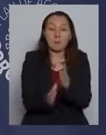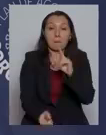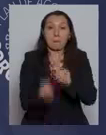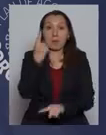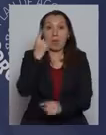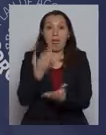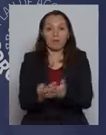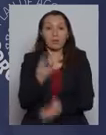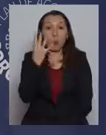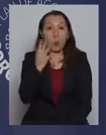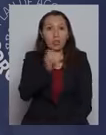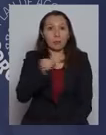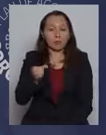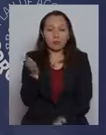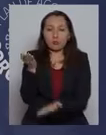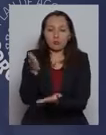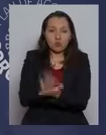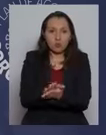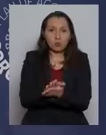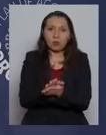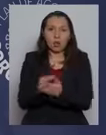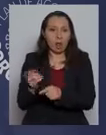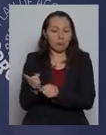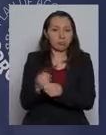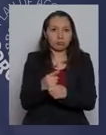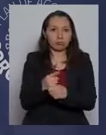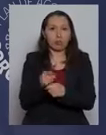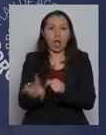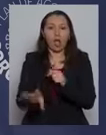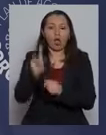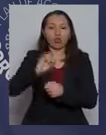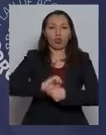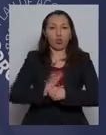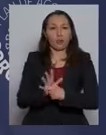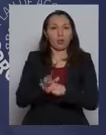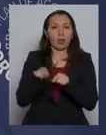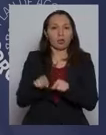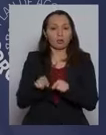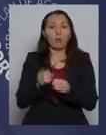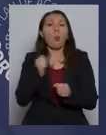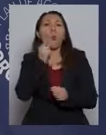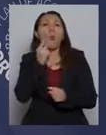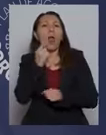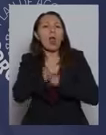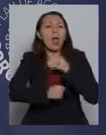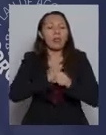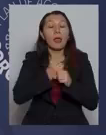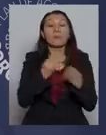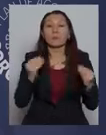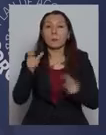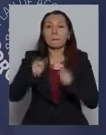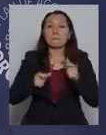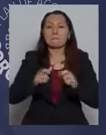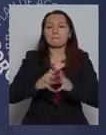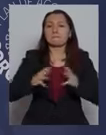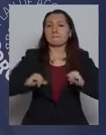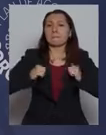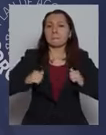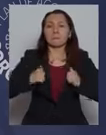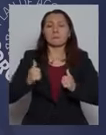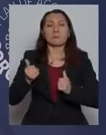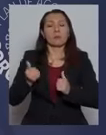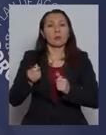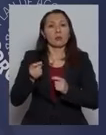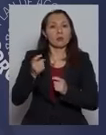vez tenemos 4 casos, digamos, que se suman de una al diagnóstico. Saber qué edades tienen, porque hemos hablado mucho que hay gente más joven que se